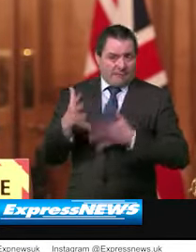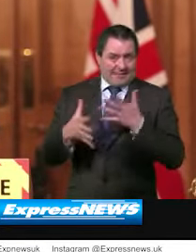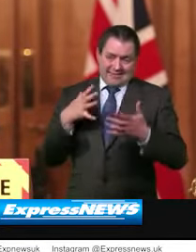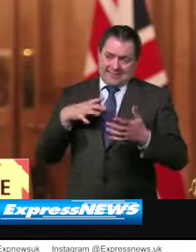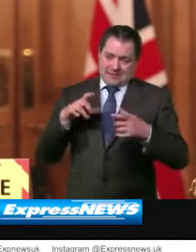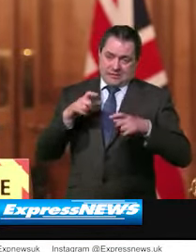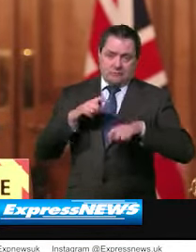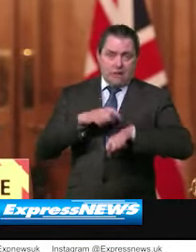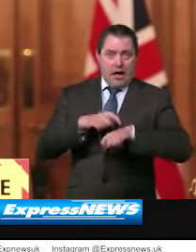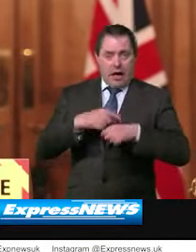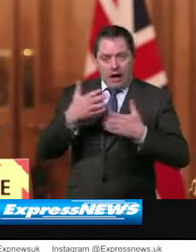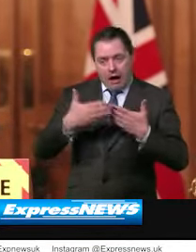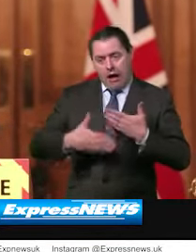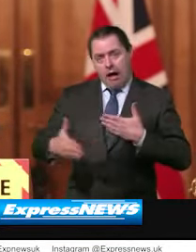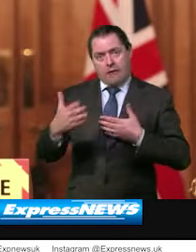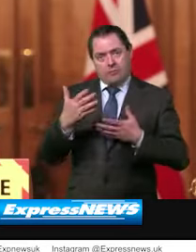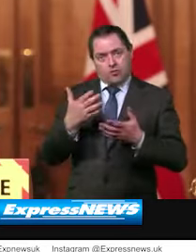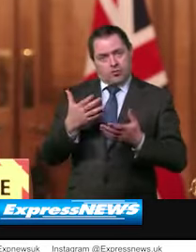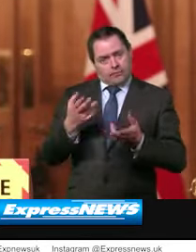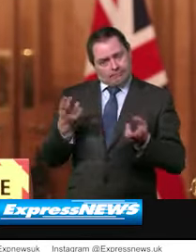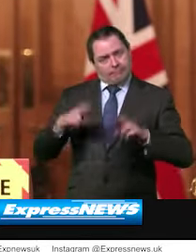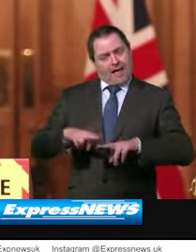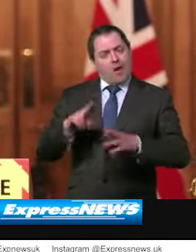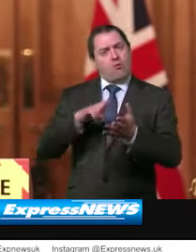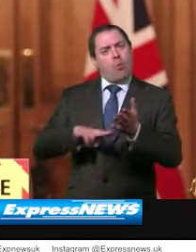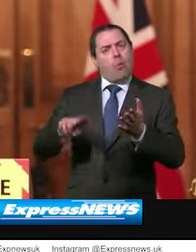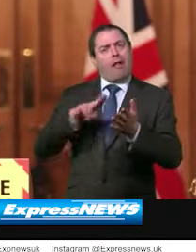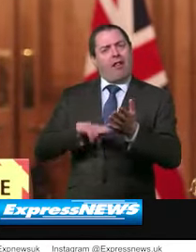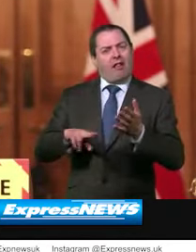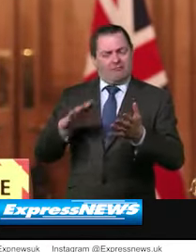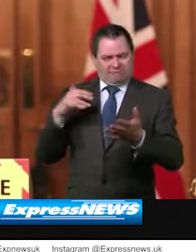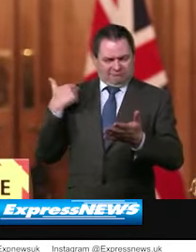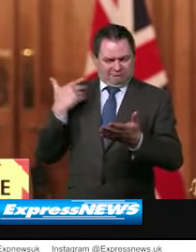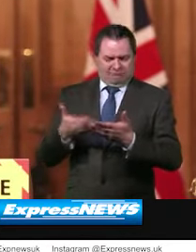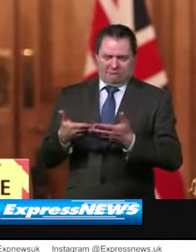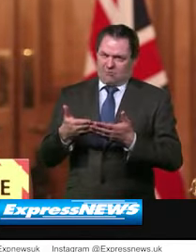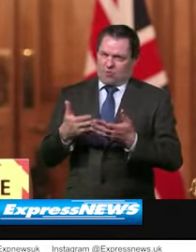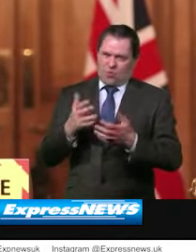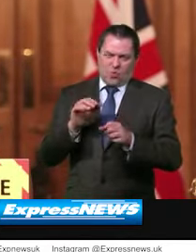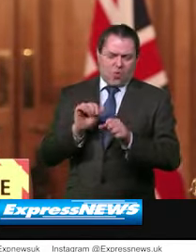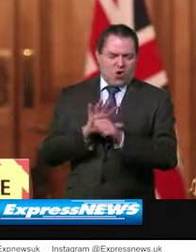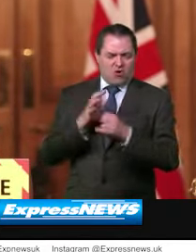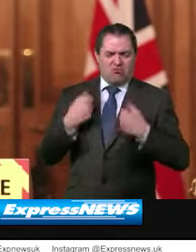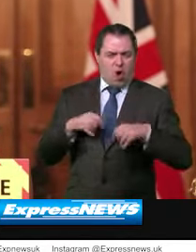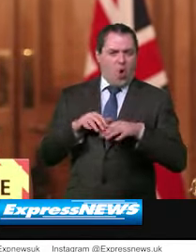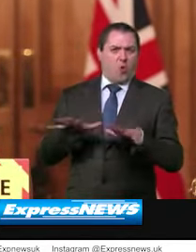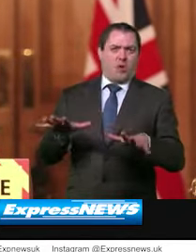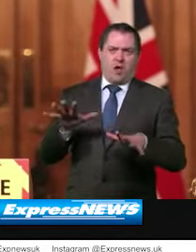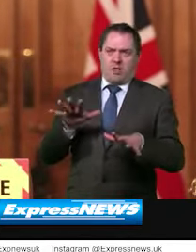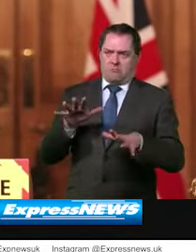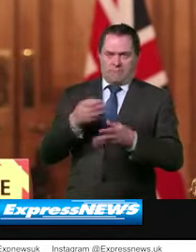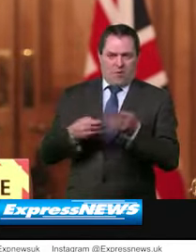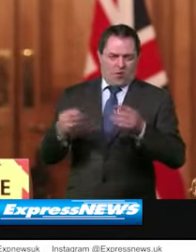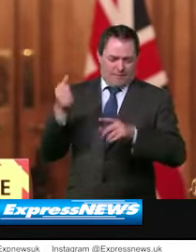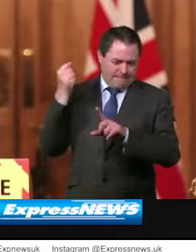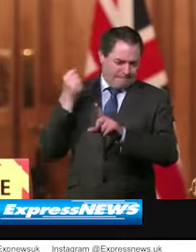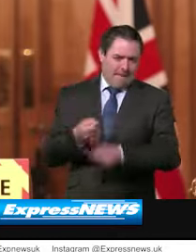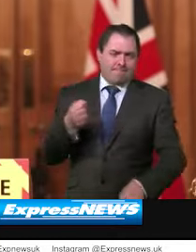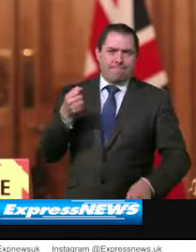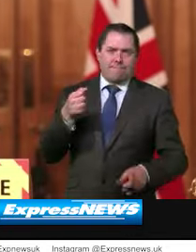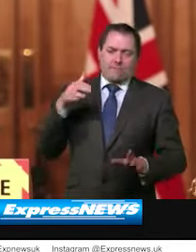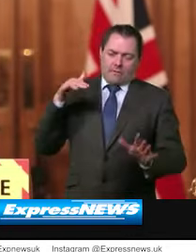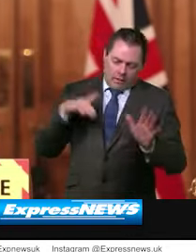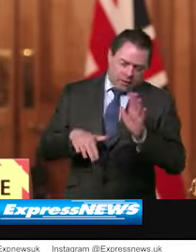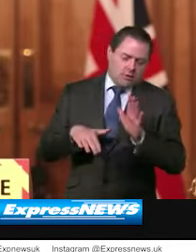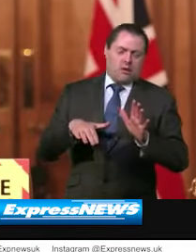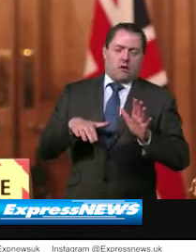por completo al ver el daño que el coronavirus ha causado a nuestra economía el presupuesto de hoy es un